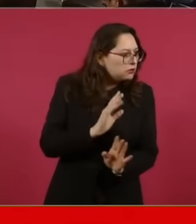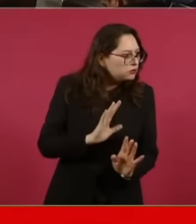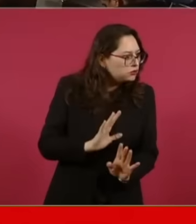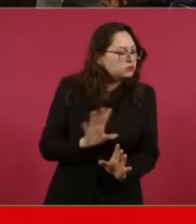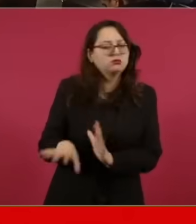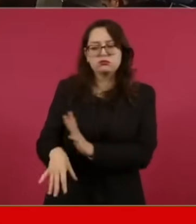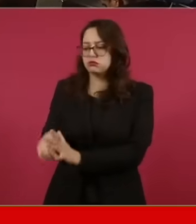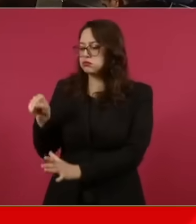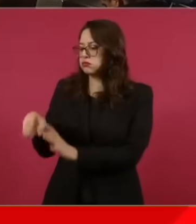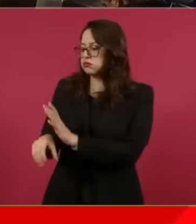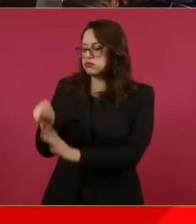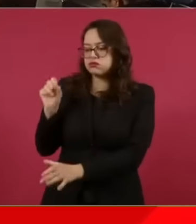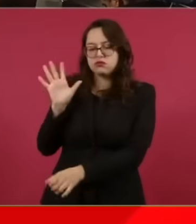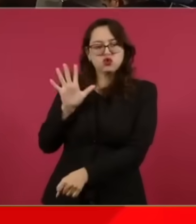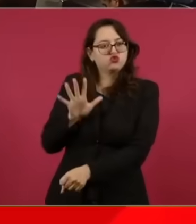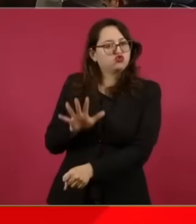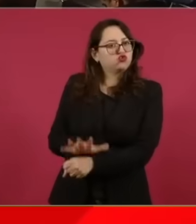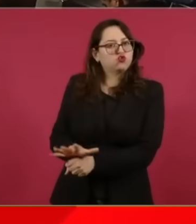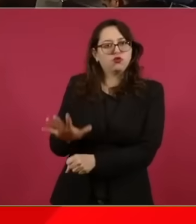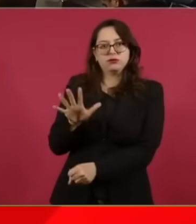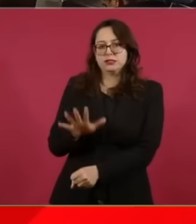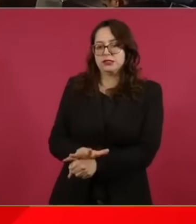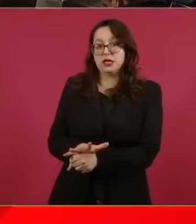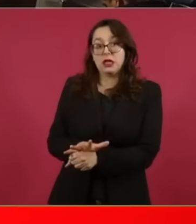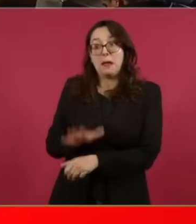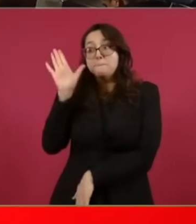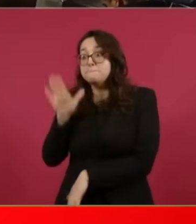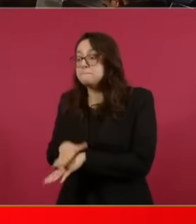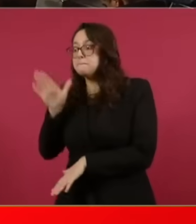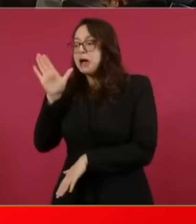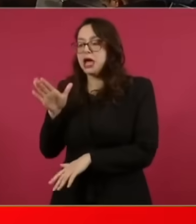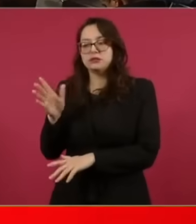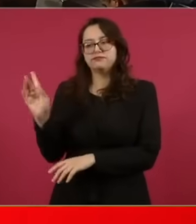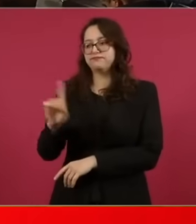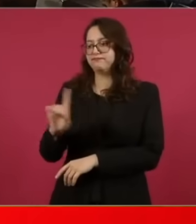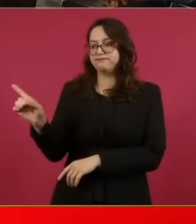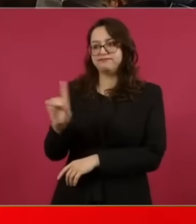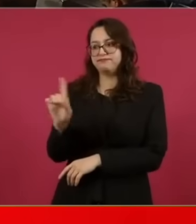extraer más petróleo del que se necesita,